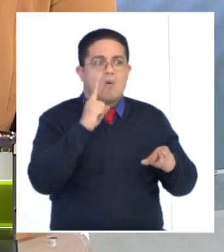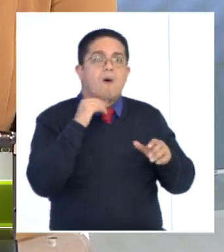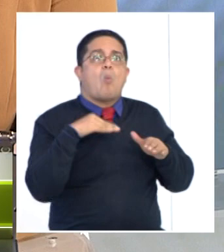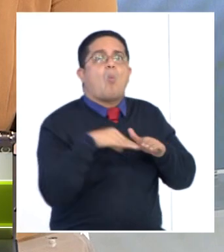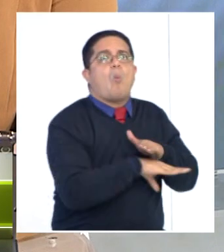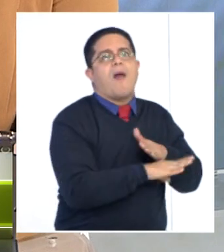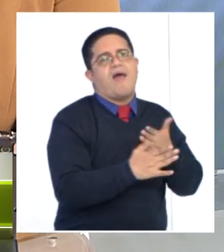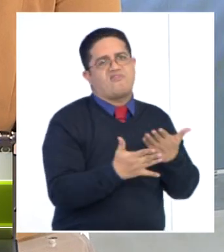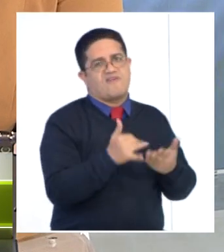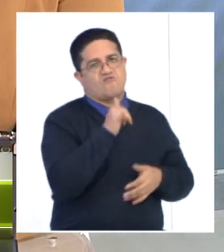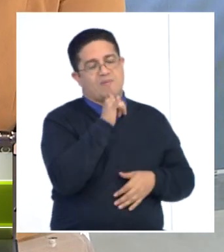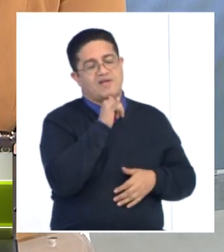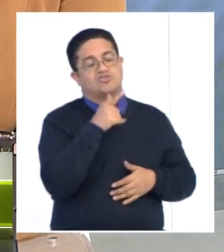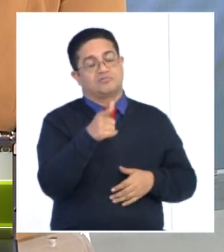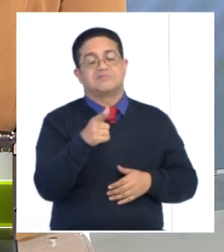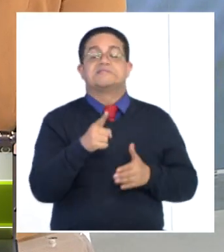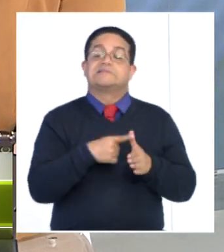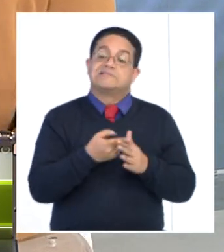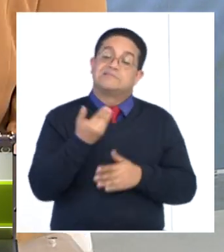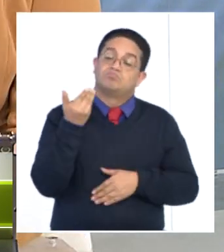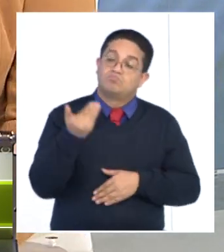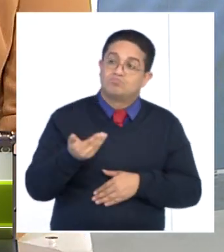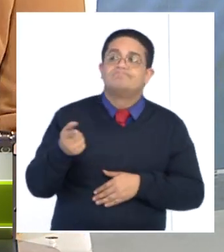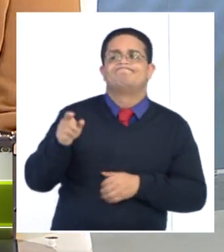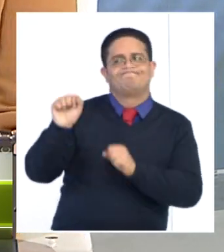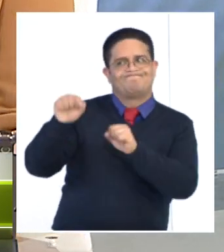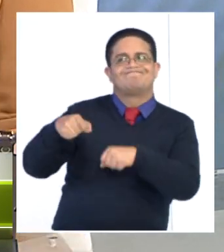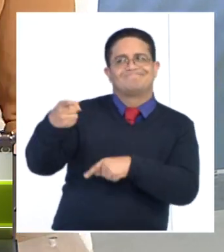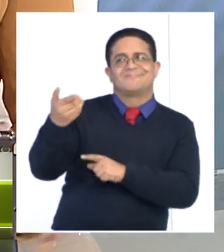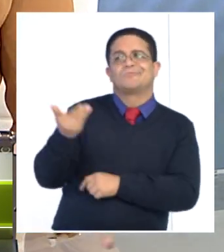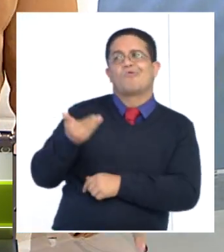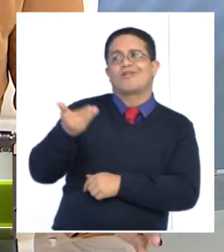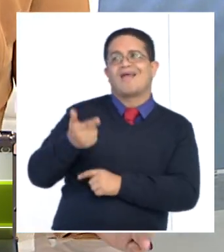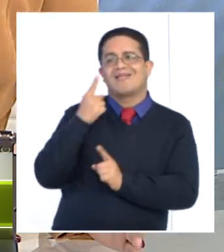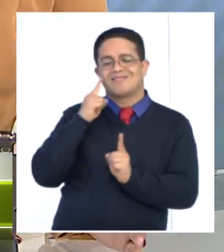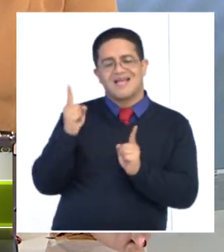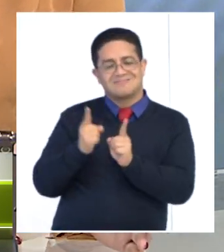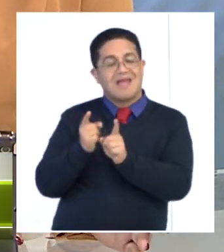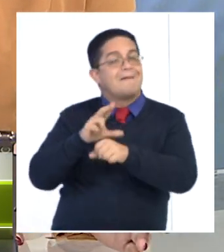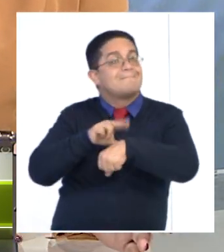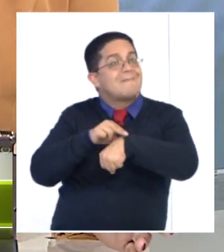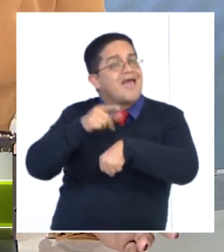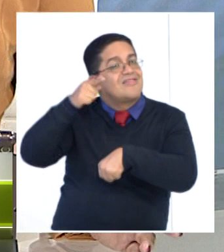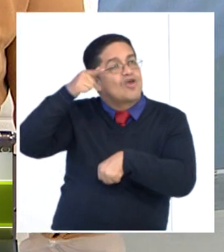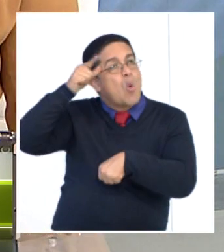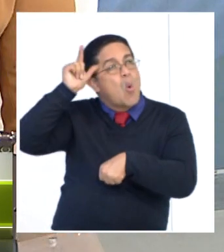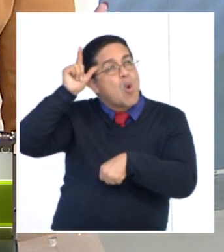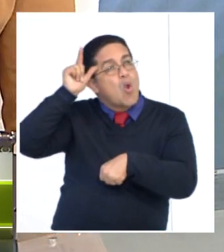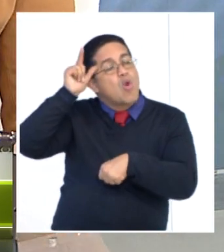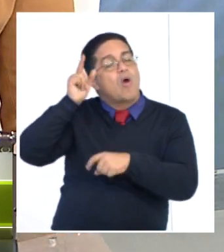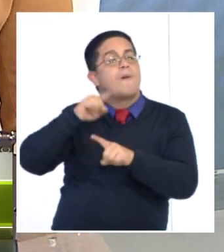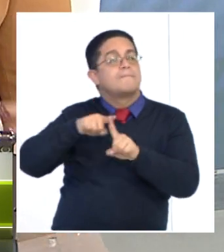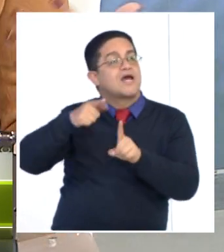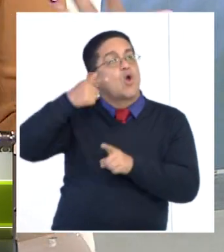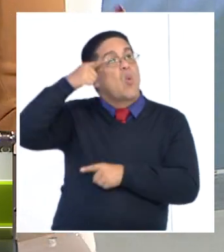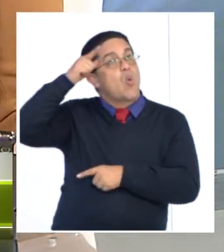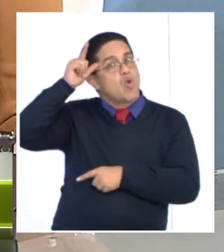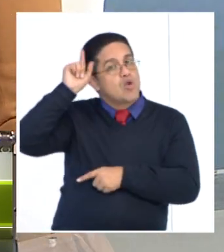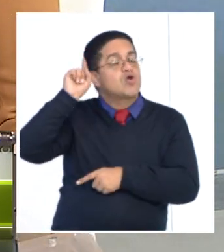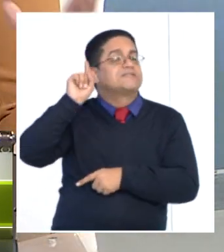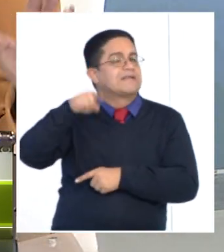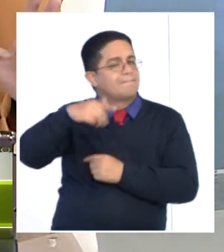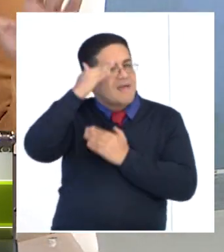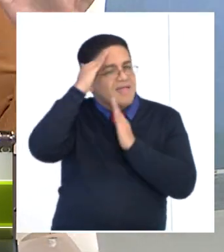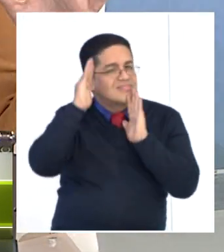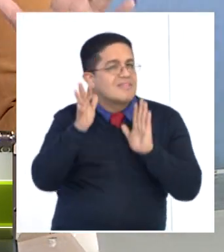supuesto, es importante ir a estos filtros que son importantes, el médico urólogo para el caballero, aunque el urólogo también ve a las damas,